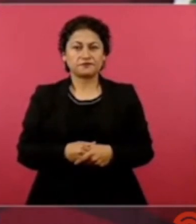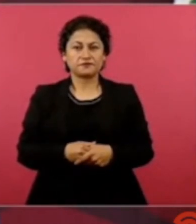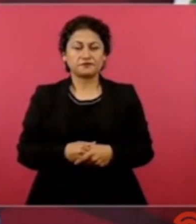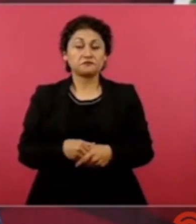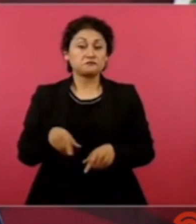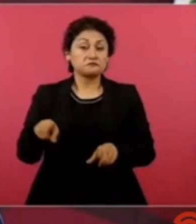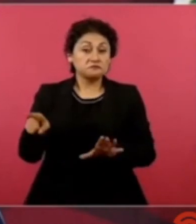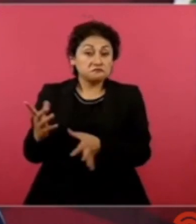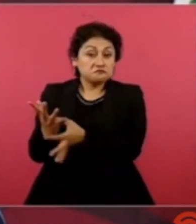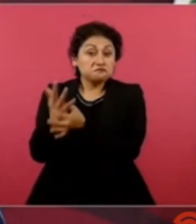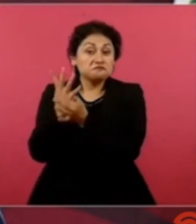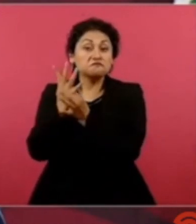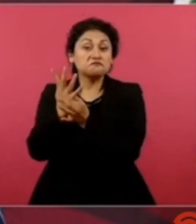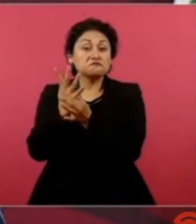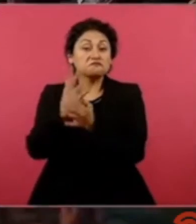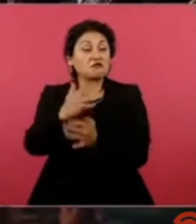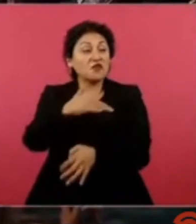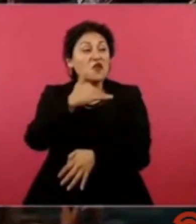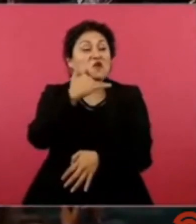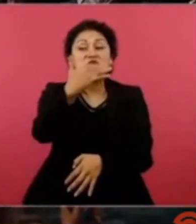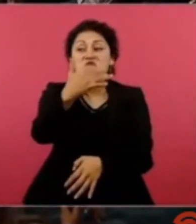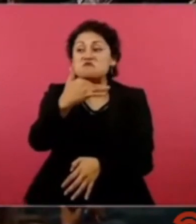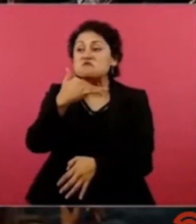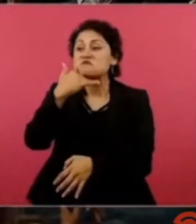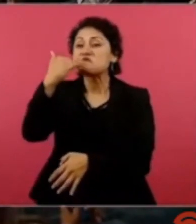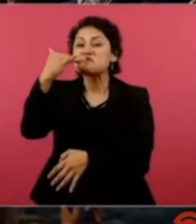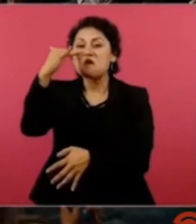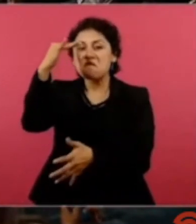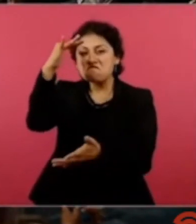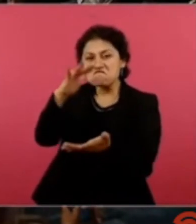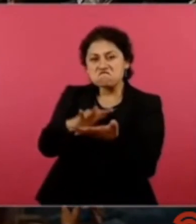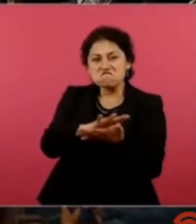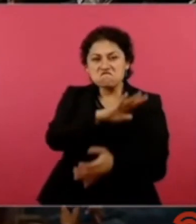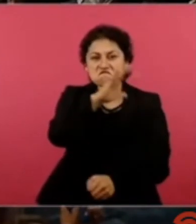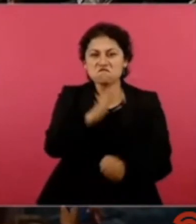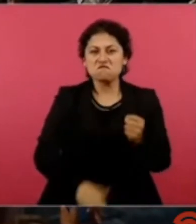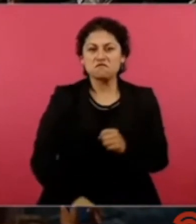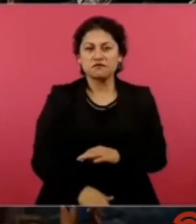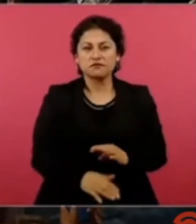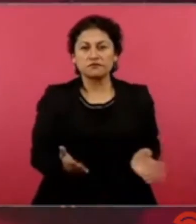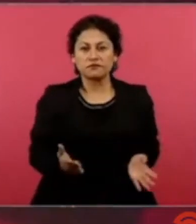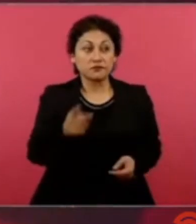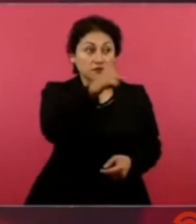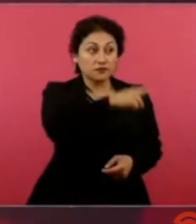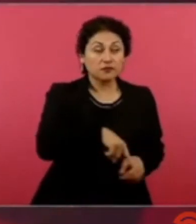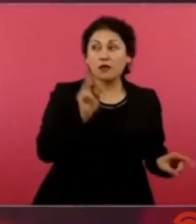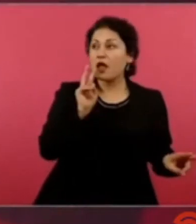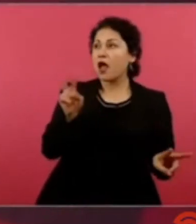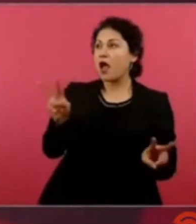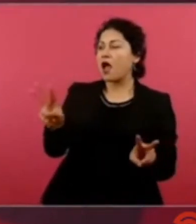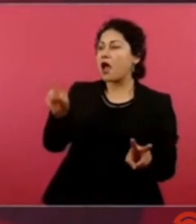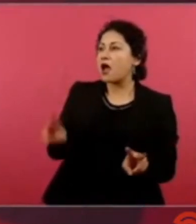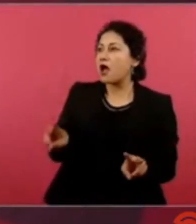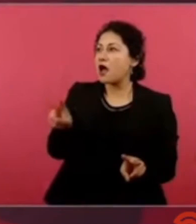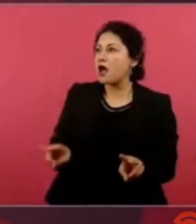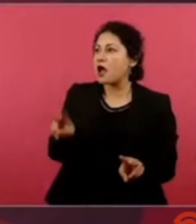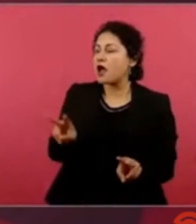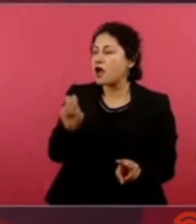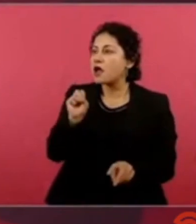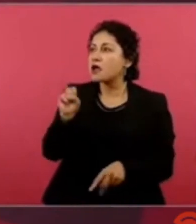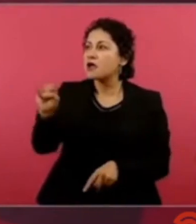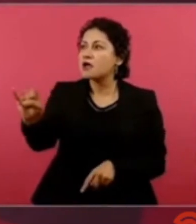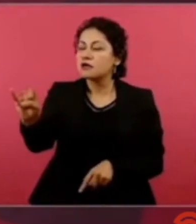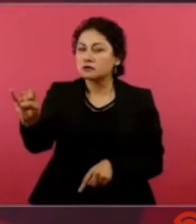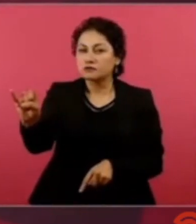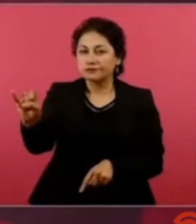iba a acabar con la corrupción, y muchos se creyeron ese cuento. Luego vendieron